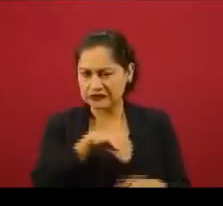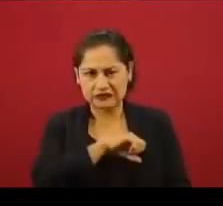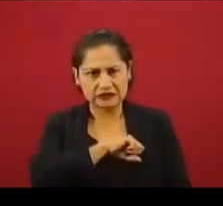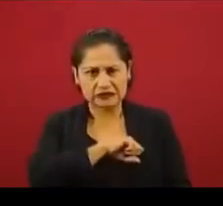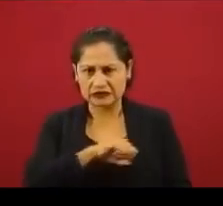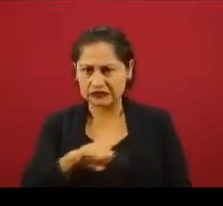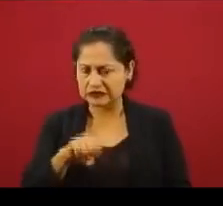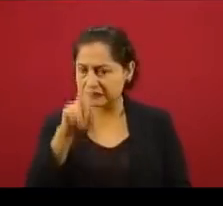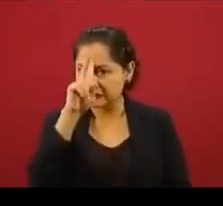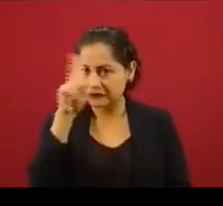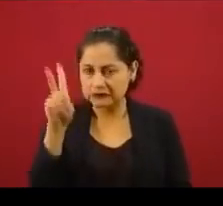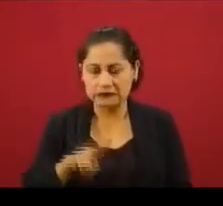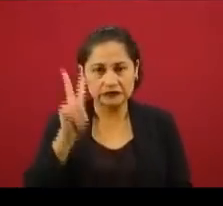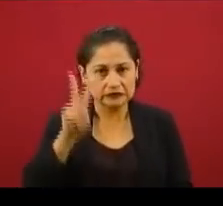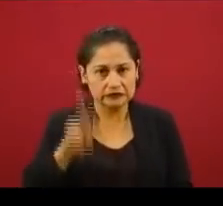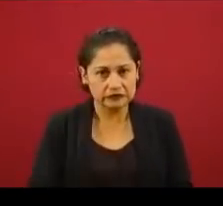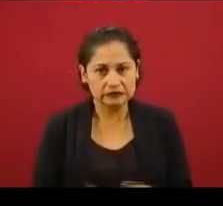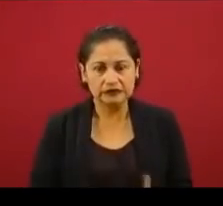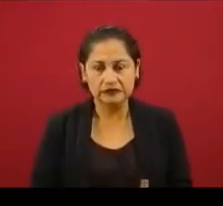de